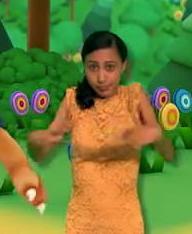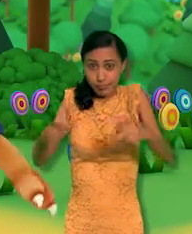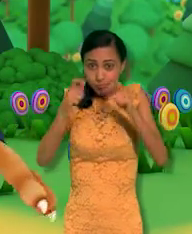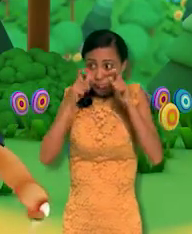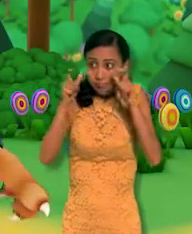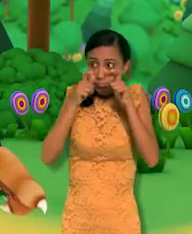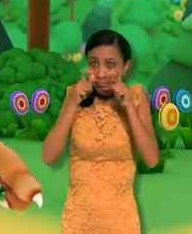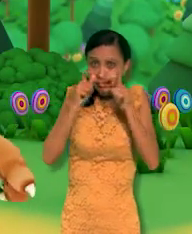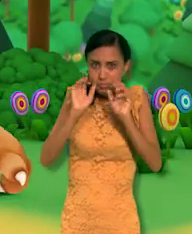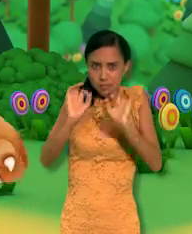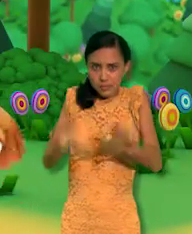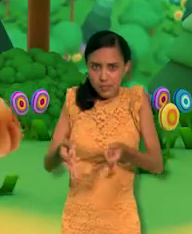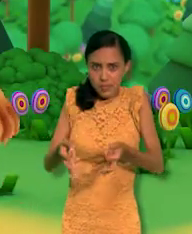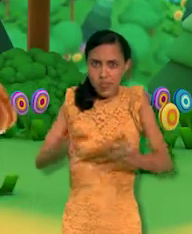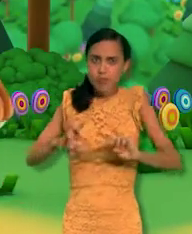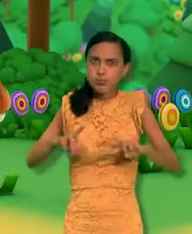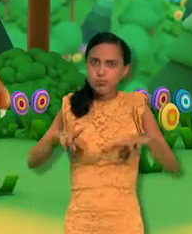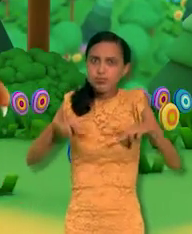¡Auxilio!